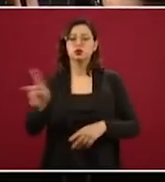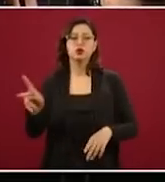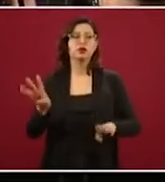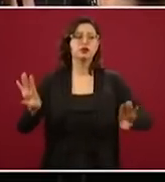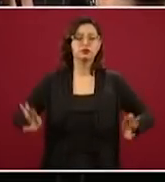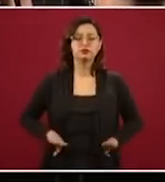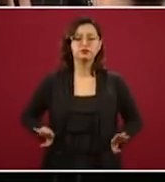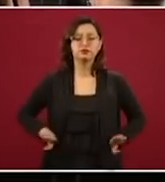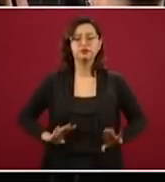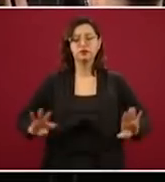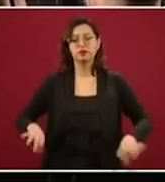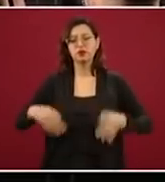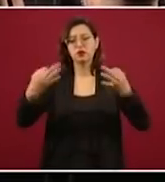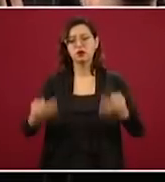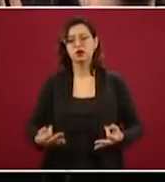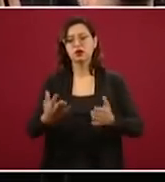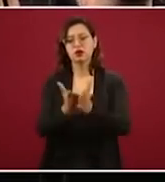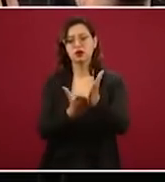con honestidad,